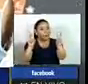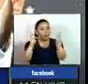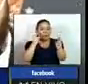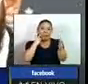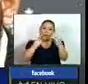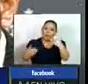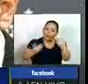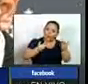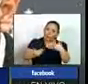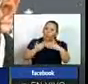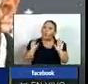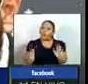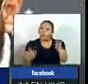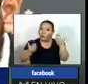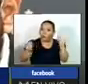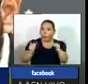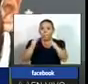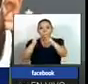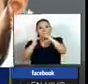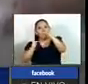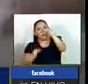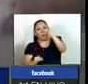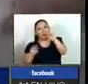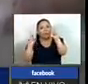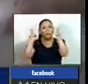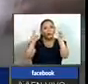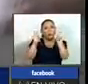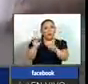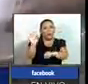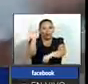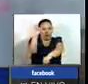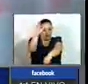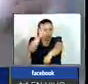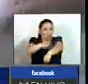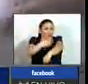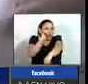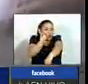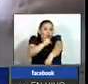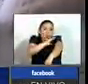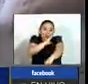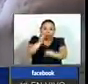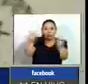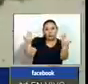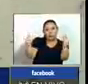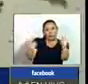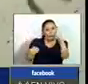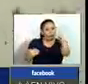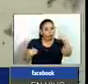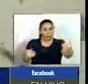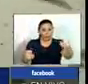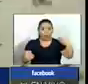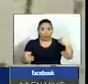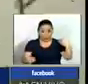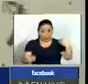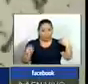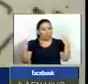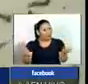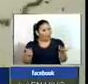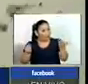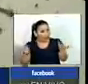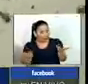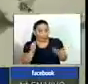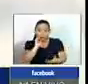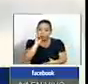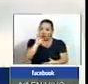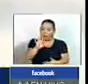reducción en cuanto a los casos sospechosos de dengue en comparación con el 2019. De hecho, habla de